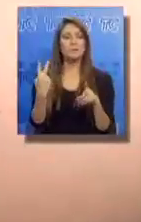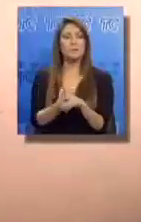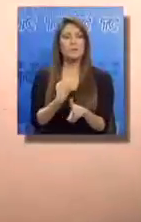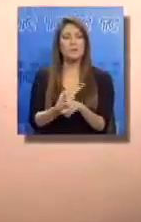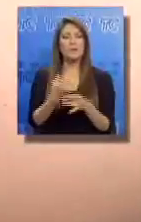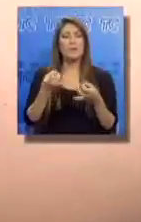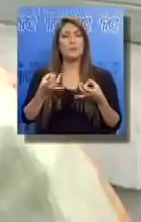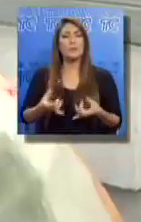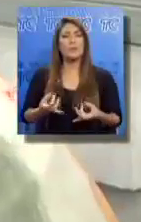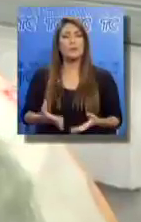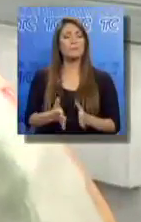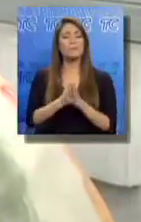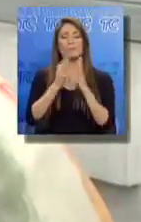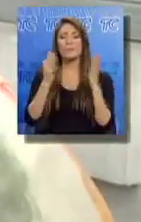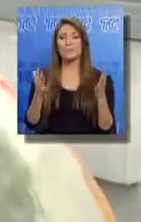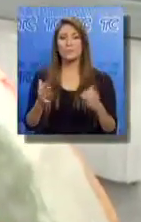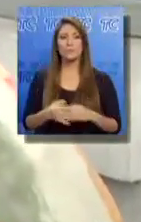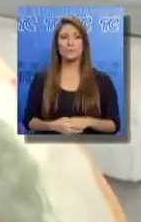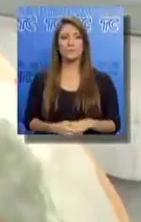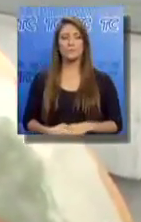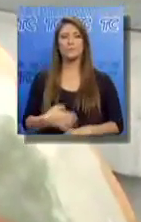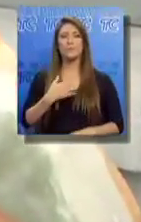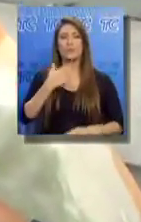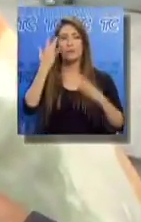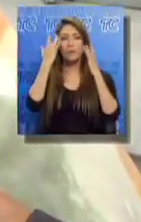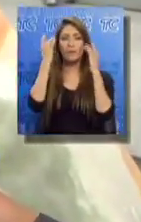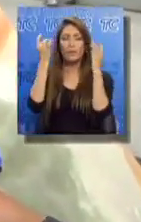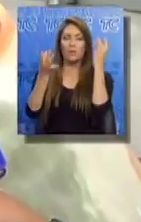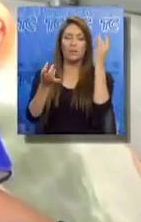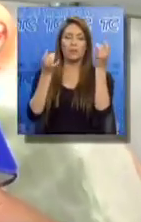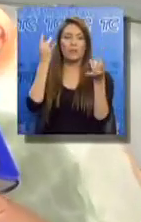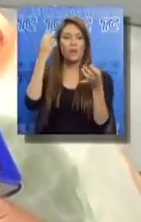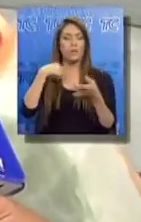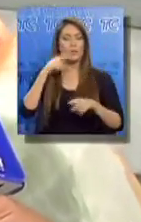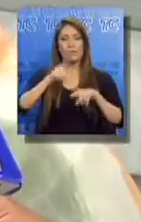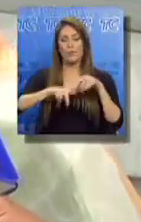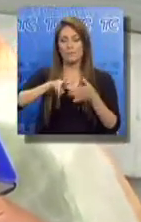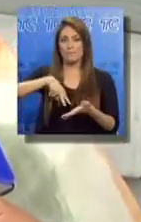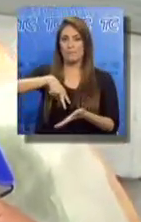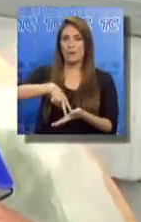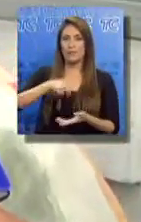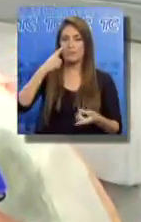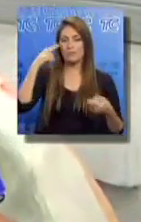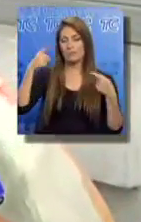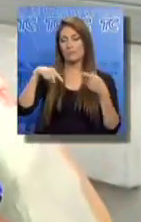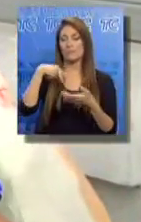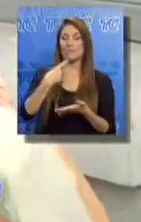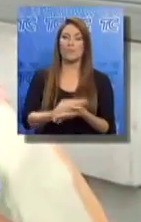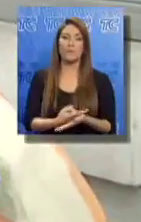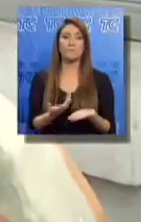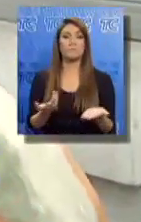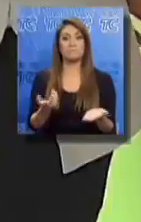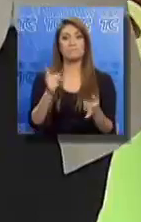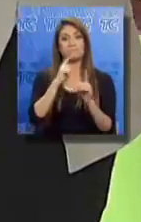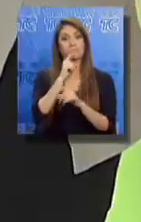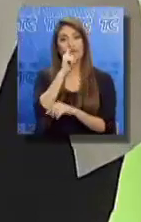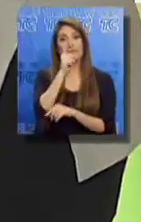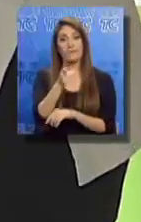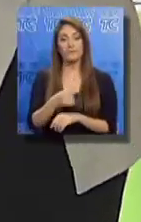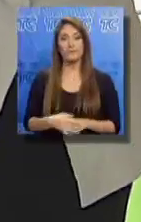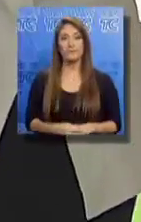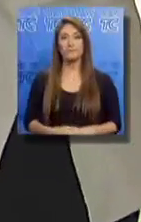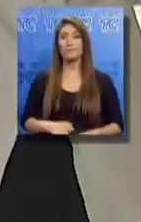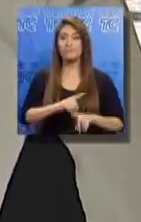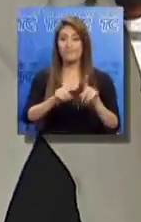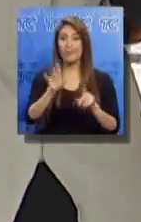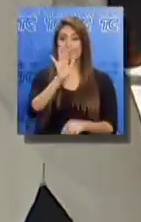y doloroso. Es que estuve ya con los dolores de la cabeza, ya no podía ni pararme, me comenzaba a desmayarme y era terrible. Evitar